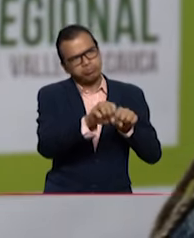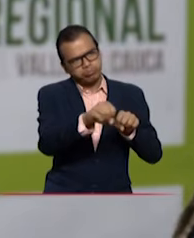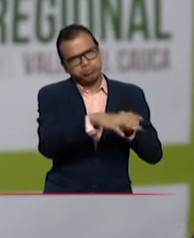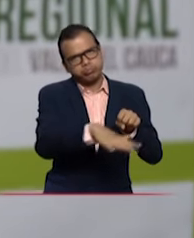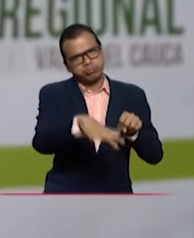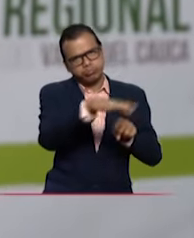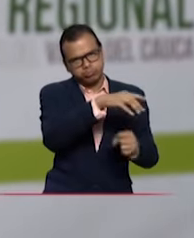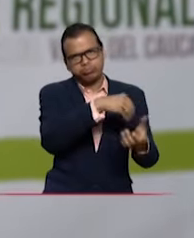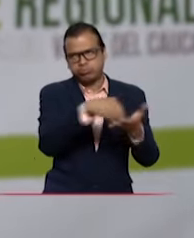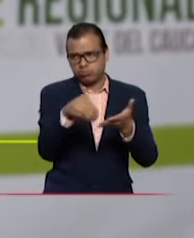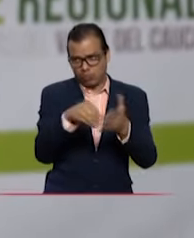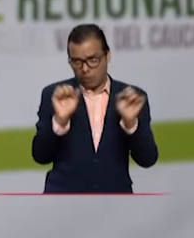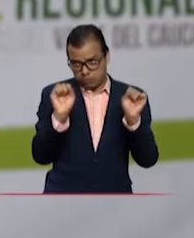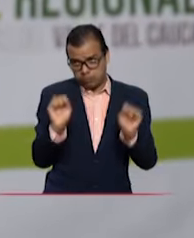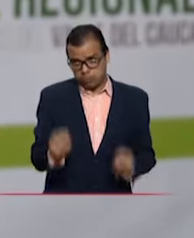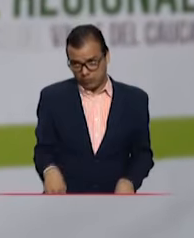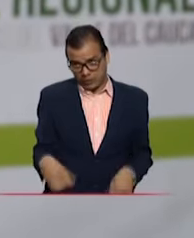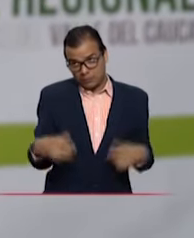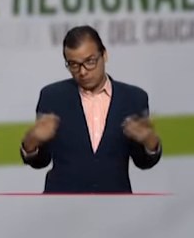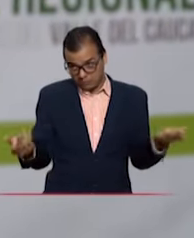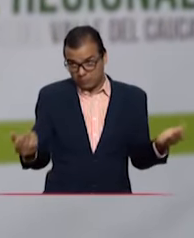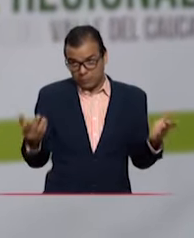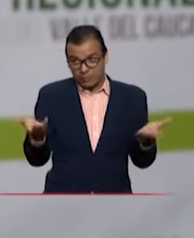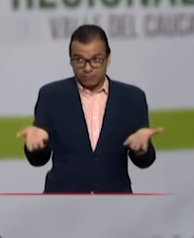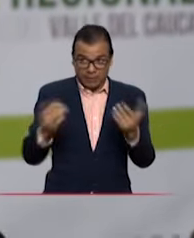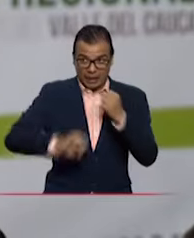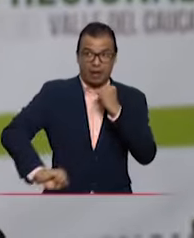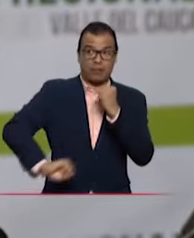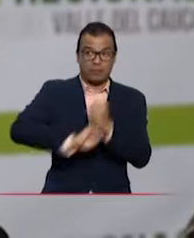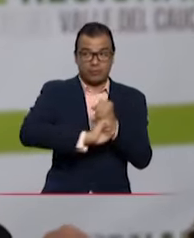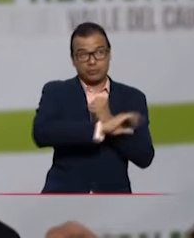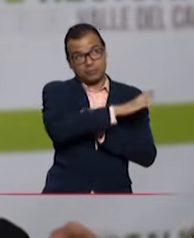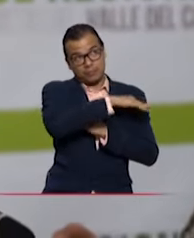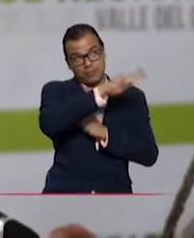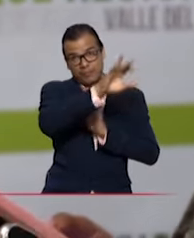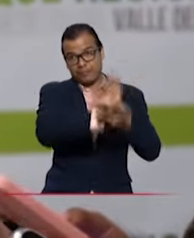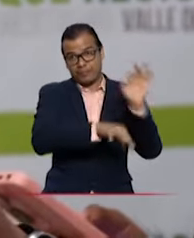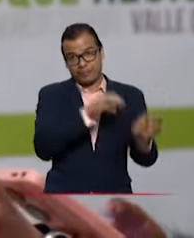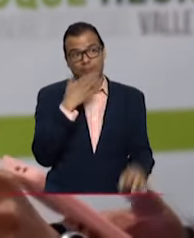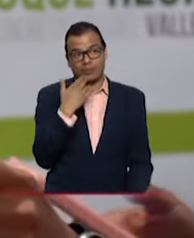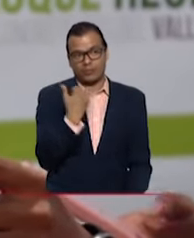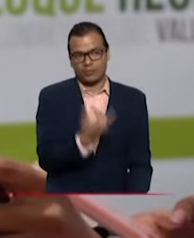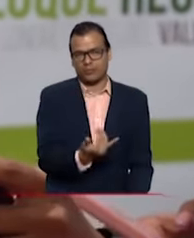estamos encontrando personas inescrupulosas que quieren vender los predios donde están